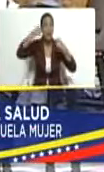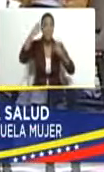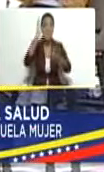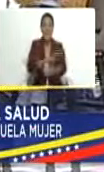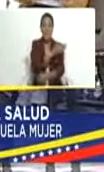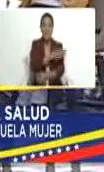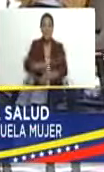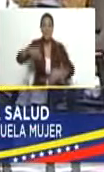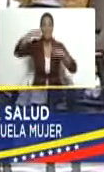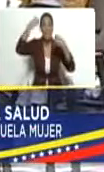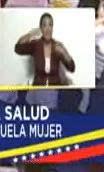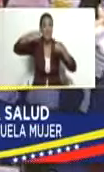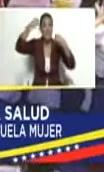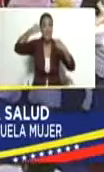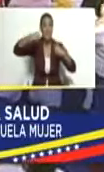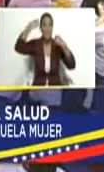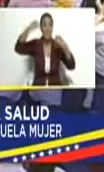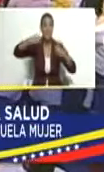tú,